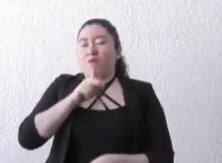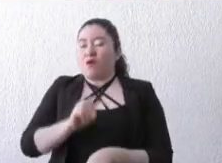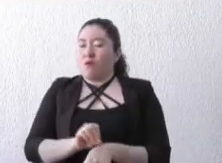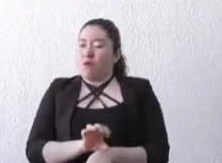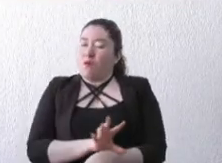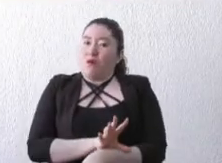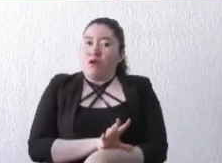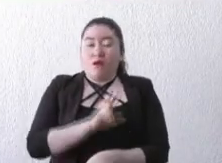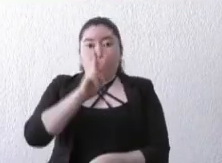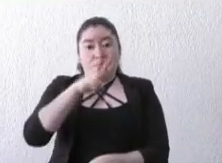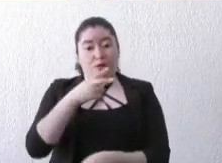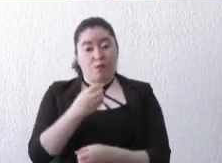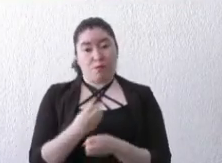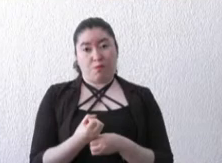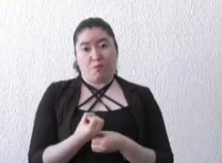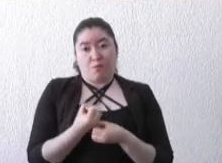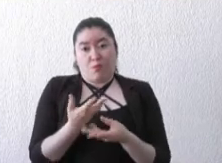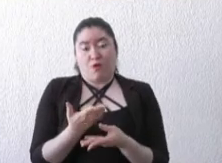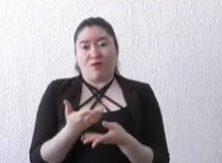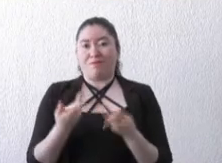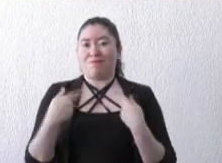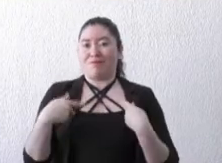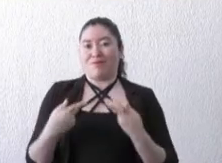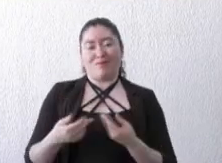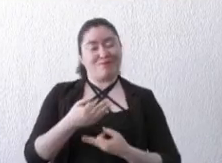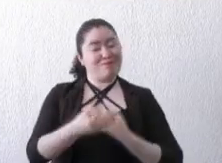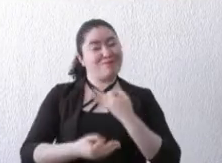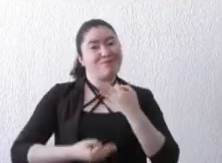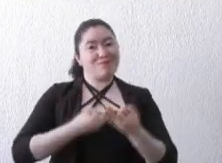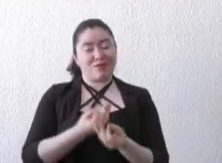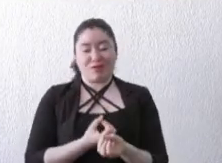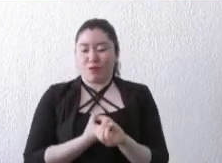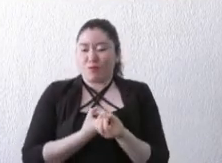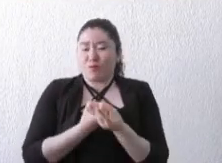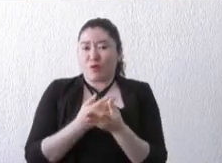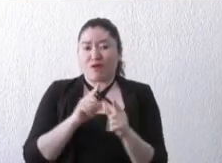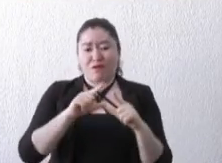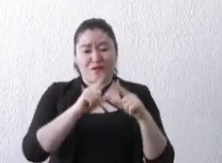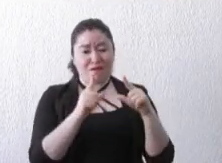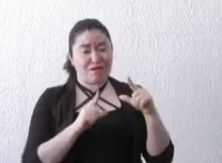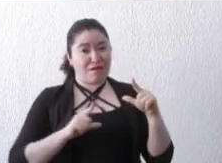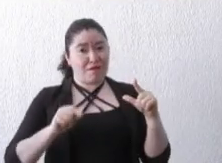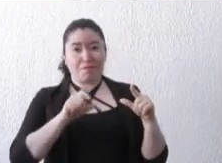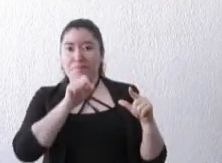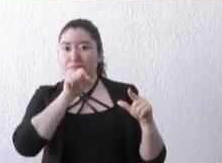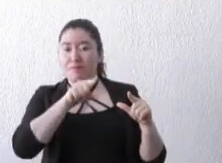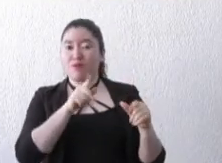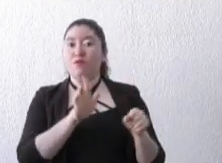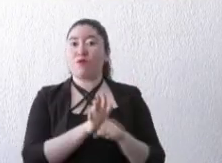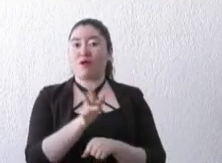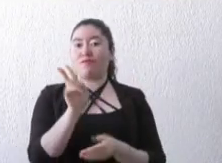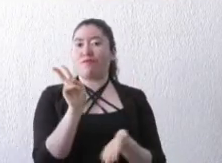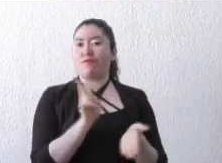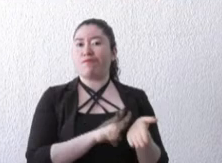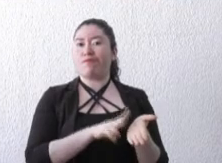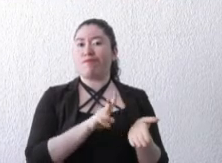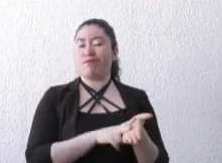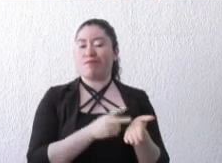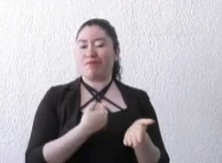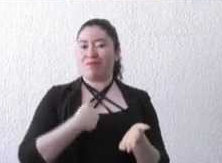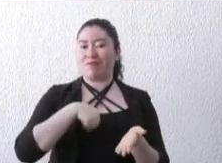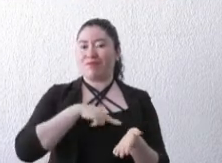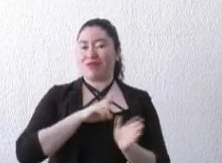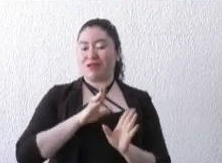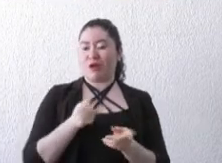oportunidad de compartir con la ciudadanía en general, con el país entero, los valores por los cuales se ha